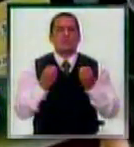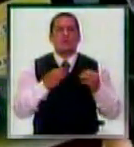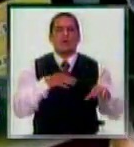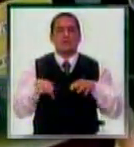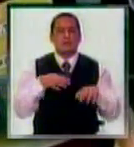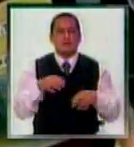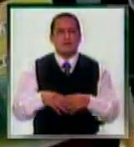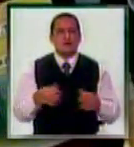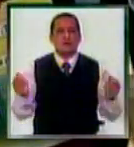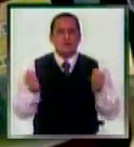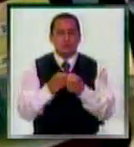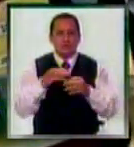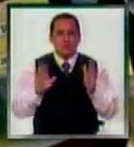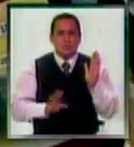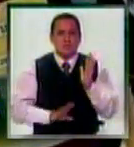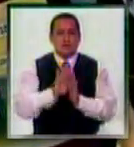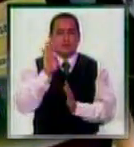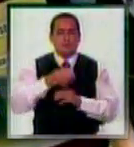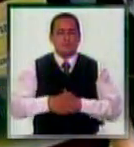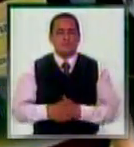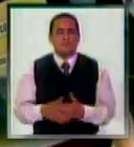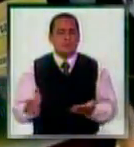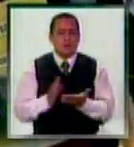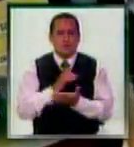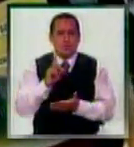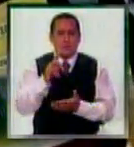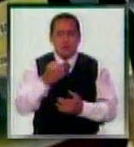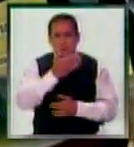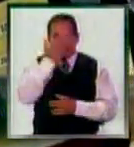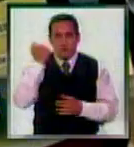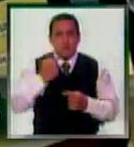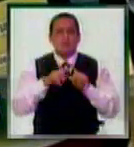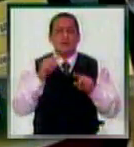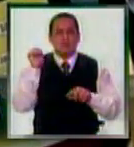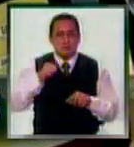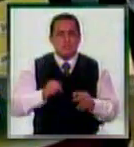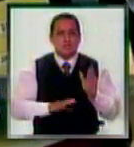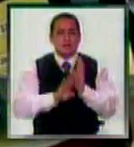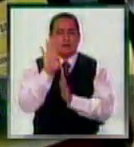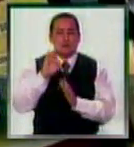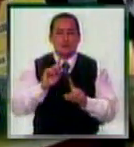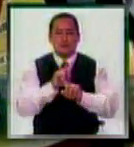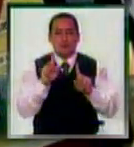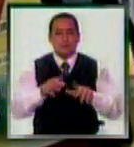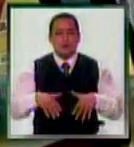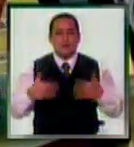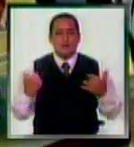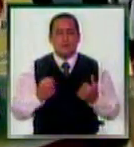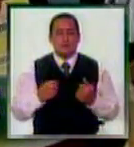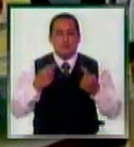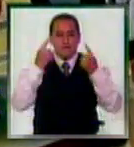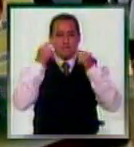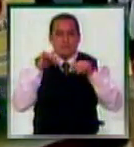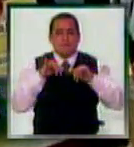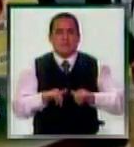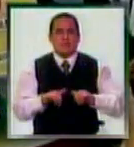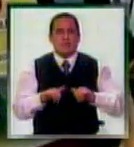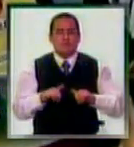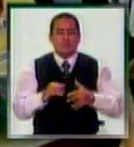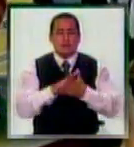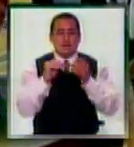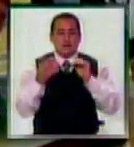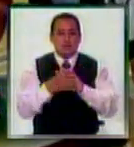superar? A través del desarrollo. No hay olvido, pero sí hay desarrollo. No podemos estancarnos en la